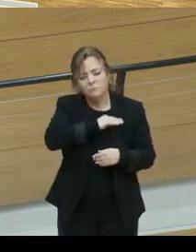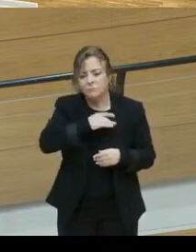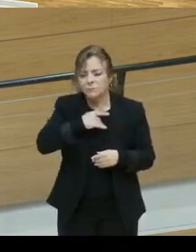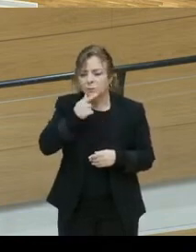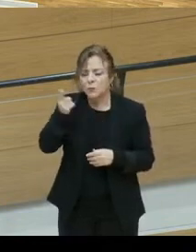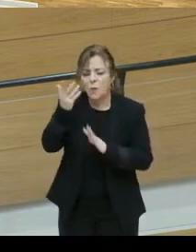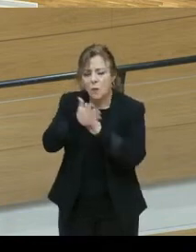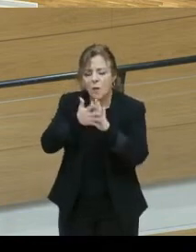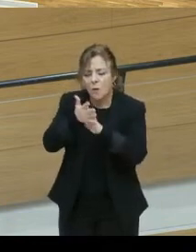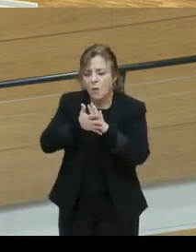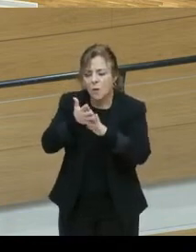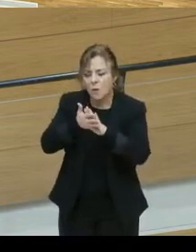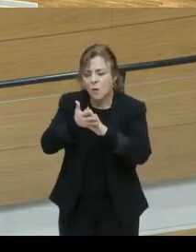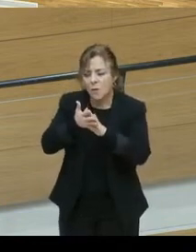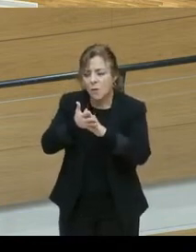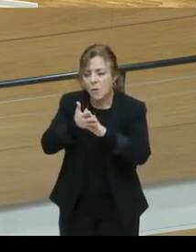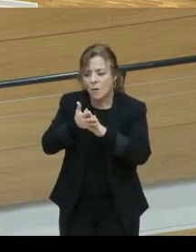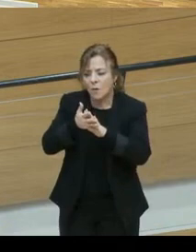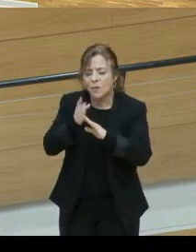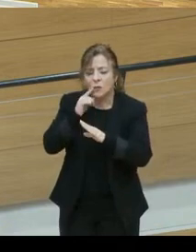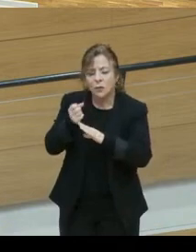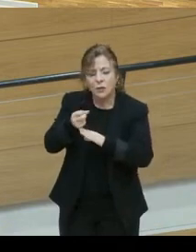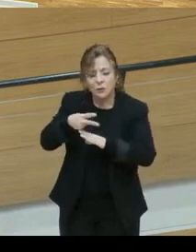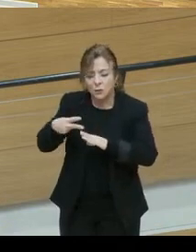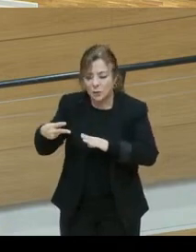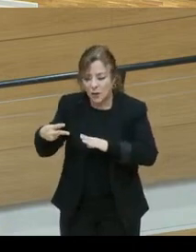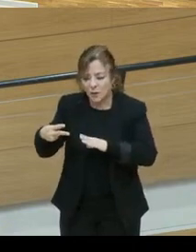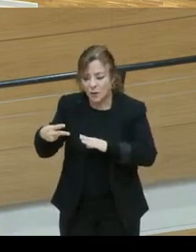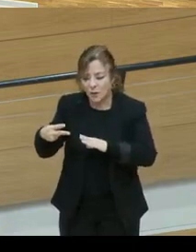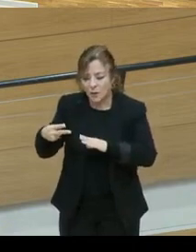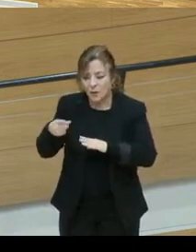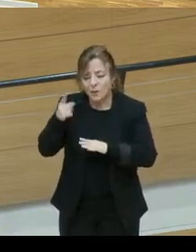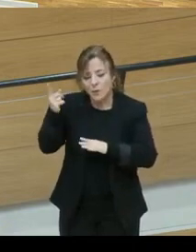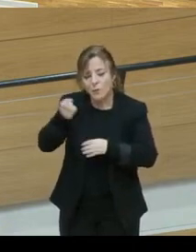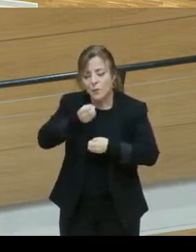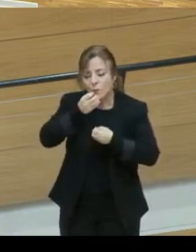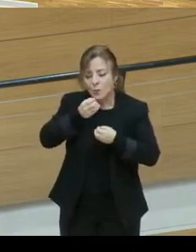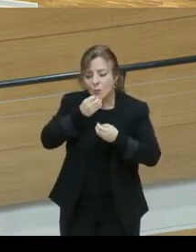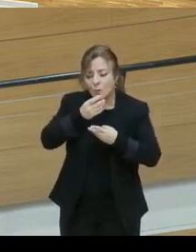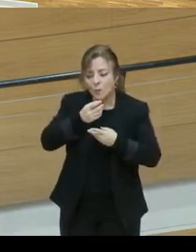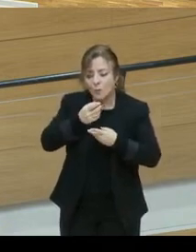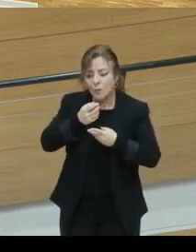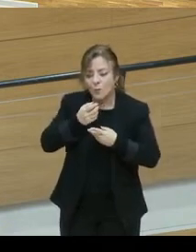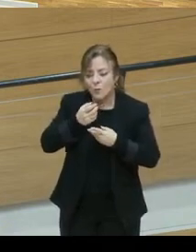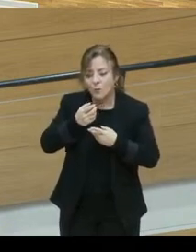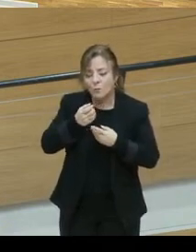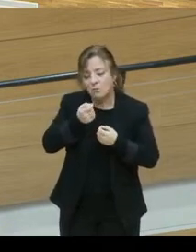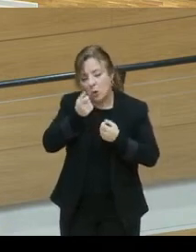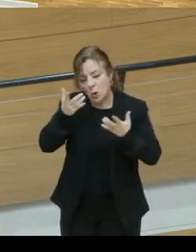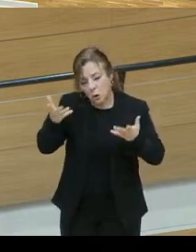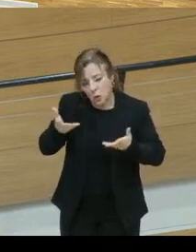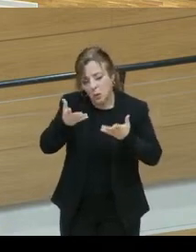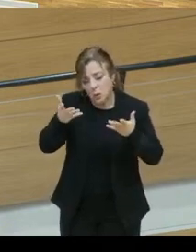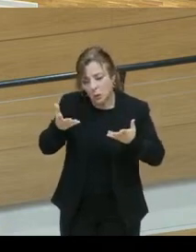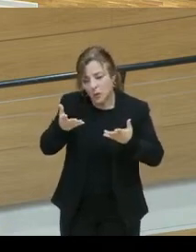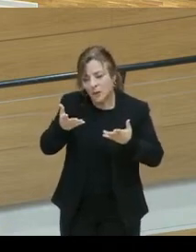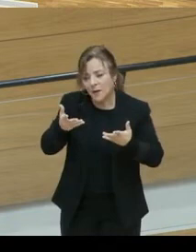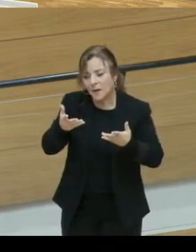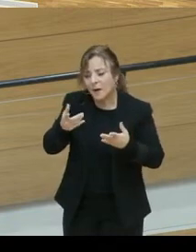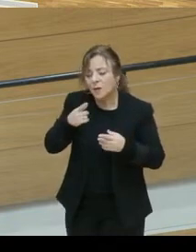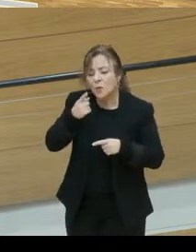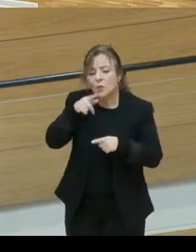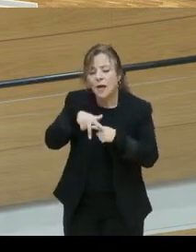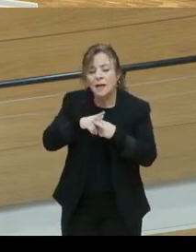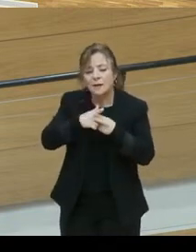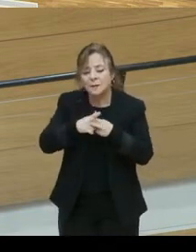has hablado de pues, la obtención de los resultados, has contado un poco por encima que has utilizado unas